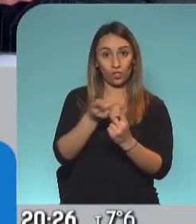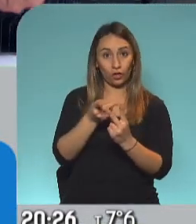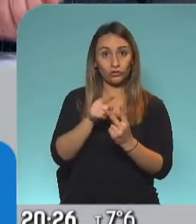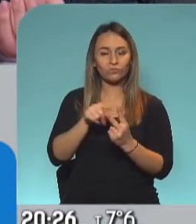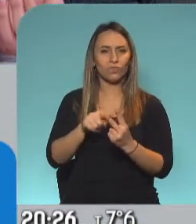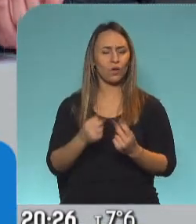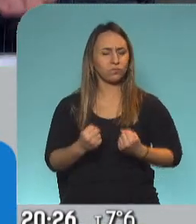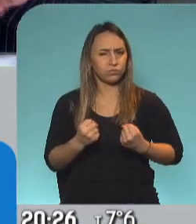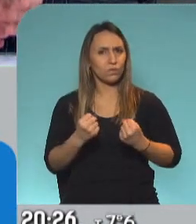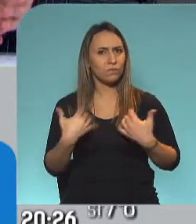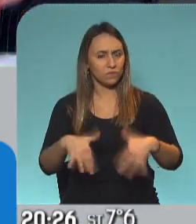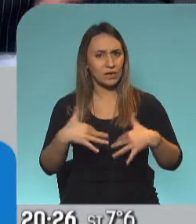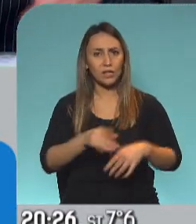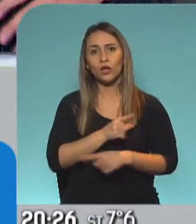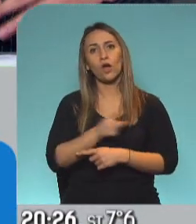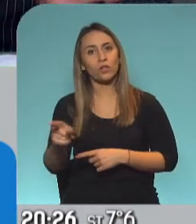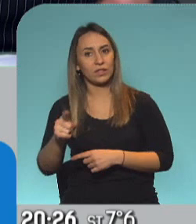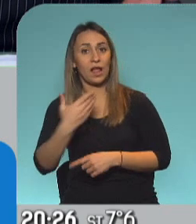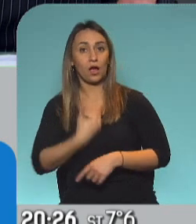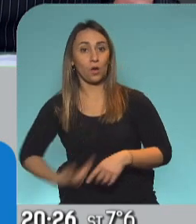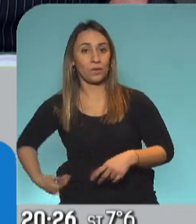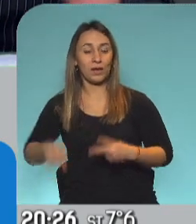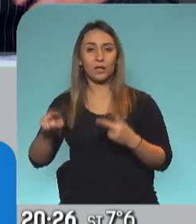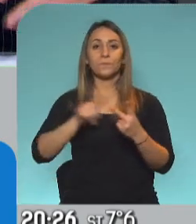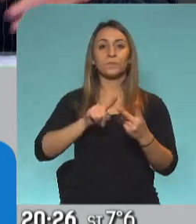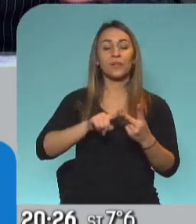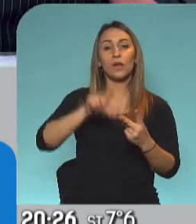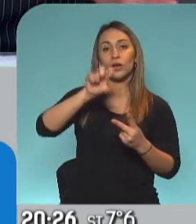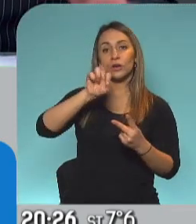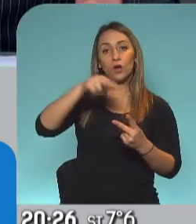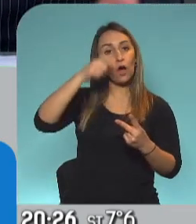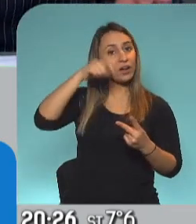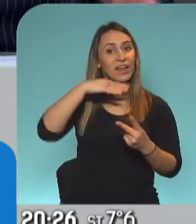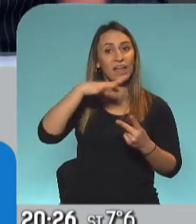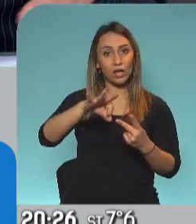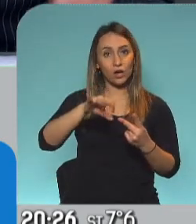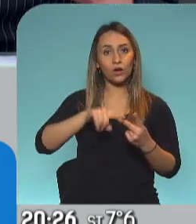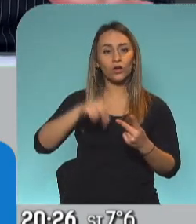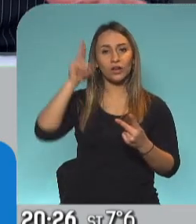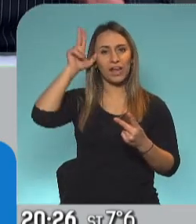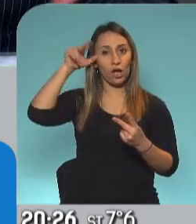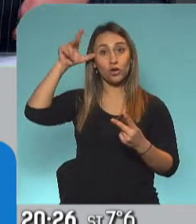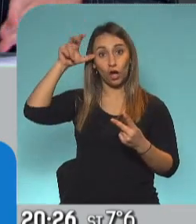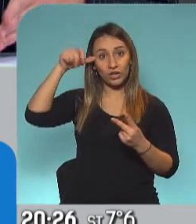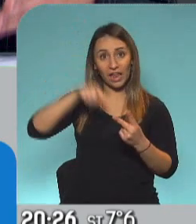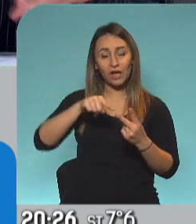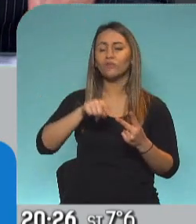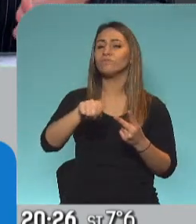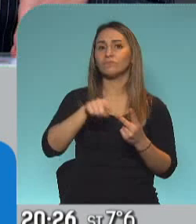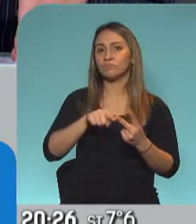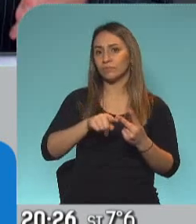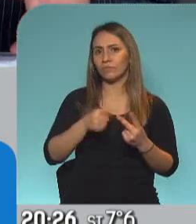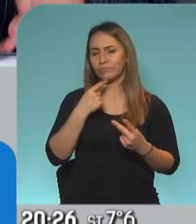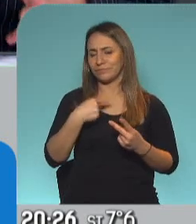una retórica más dura contra el gobierno. De hecho, Alfredo Cornejo directamente dijo esto es un crimen político vinculado al kirchnerismo. En